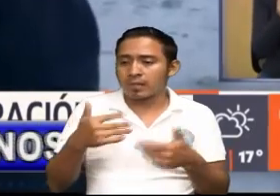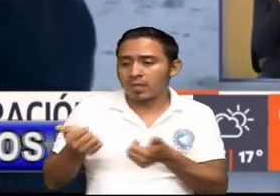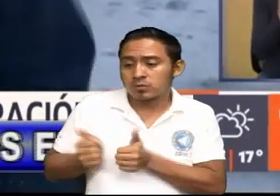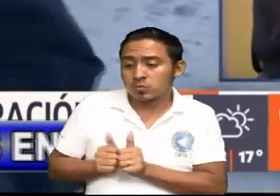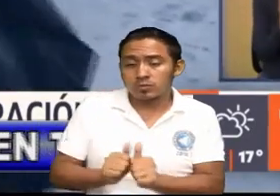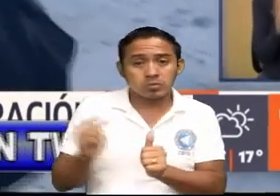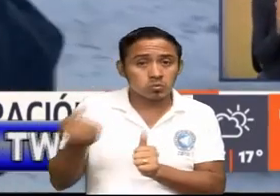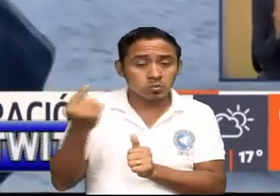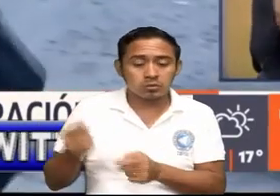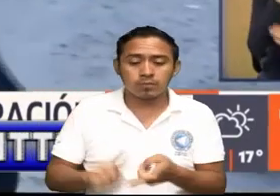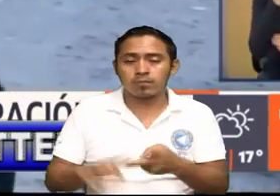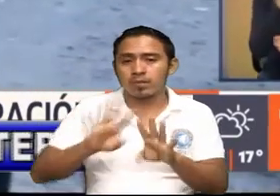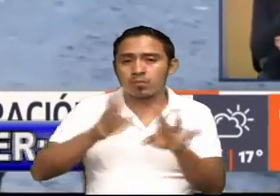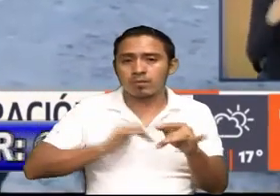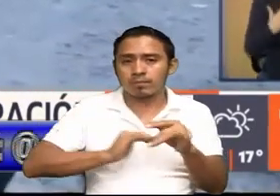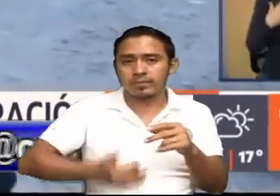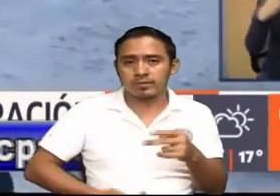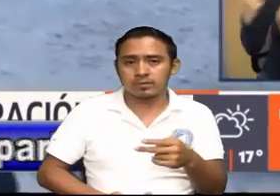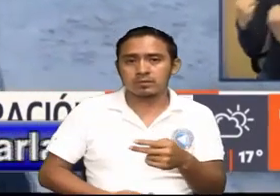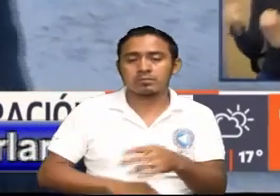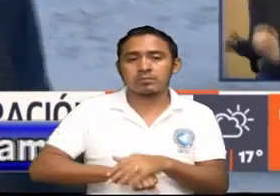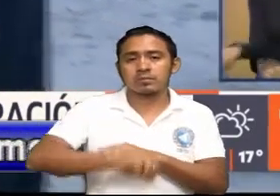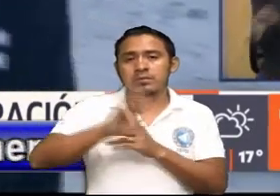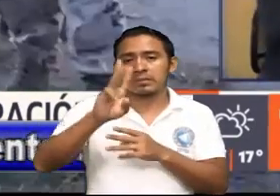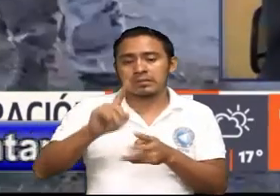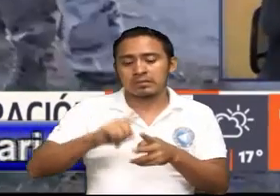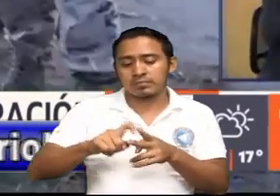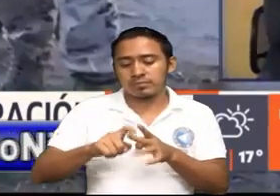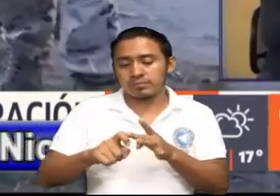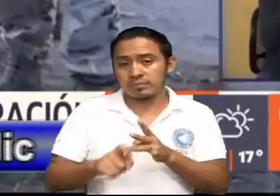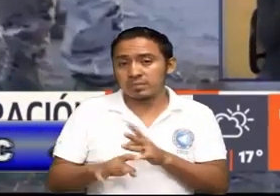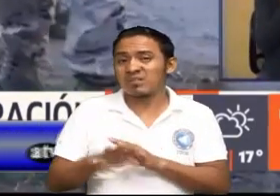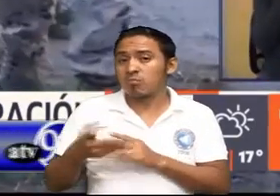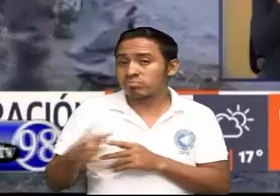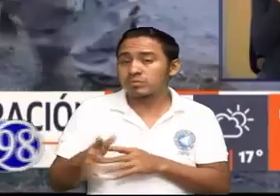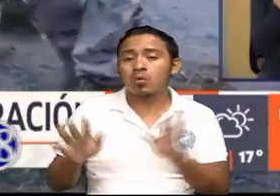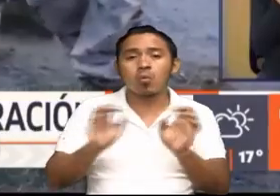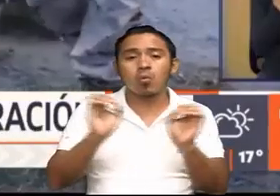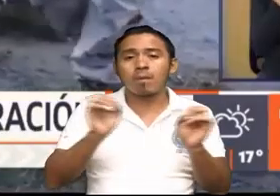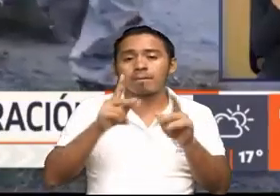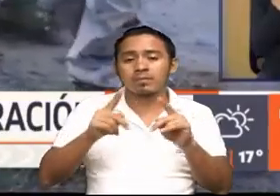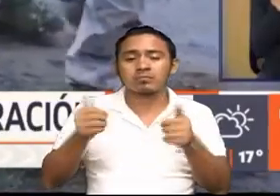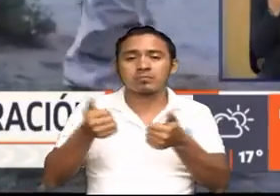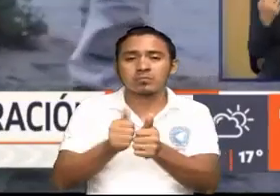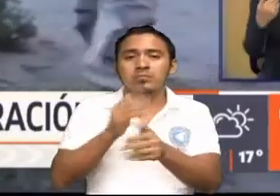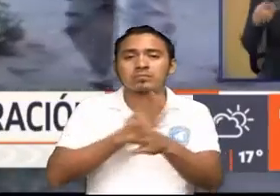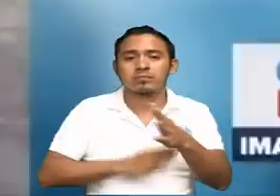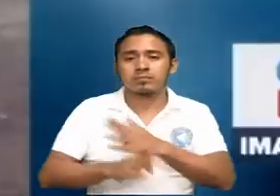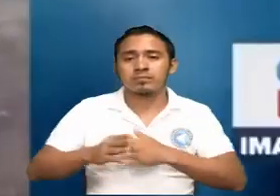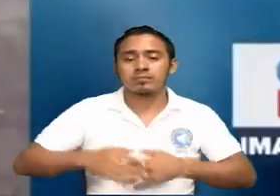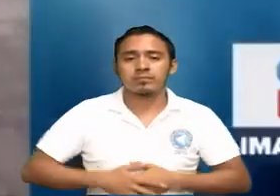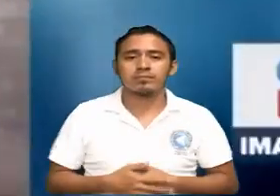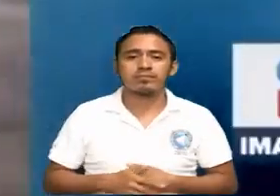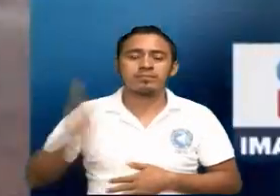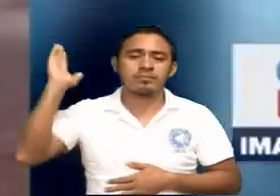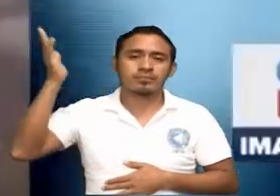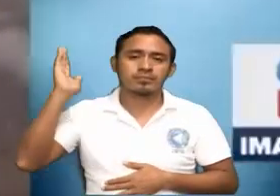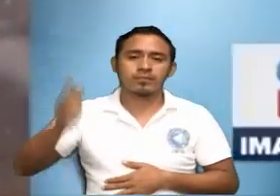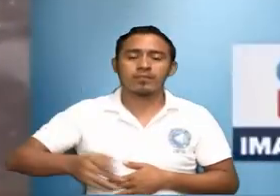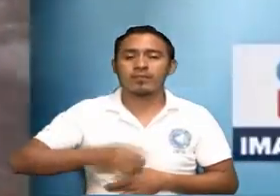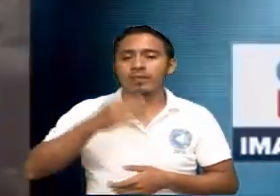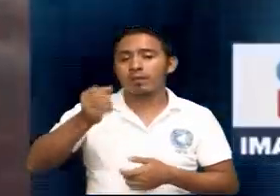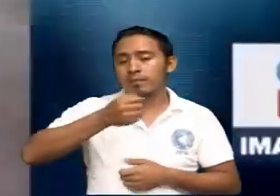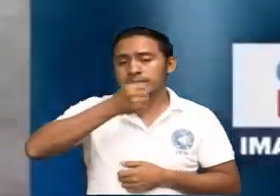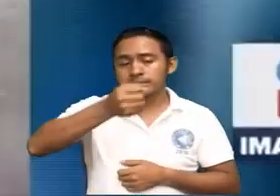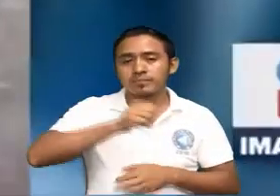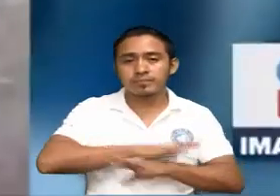acompañados, las mujeres embarazadas en el tercer trimestre o las personas con discapacidad. En una conferencia de prensa